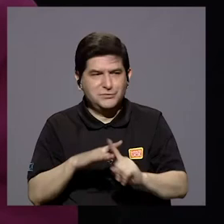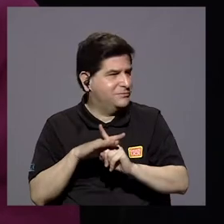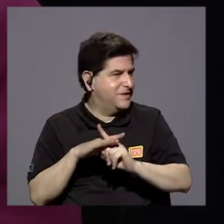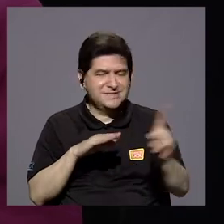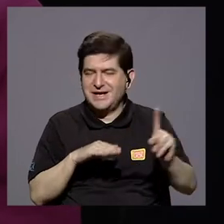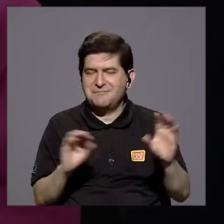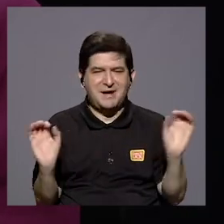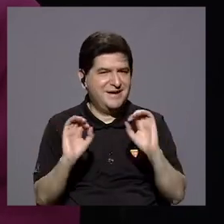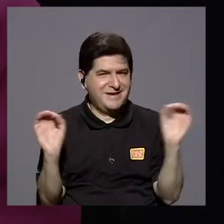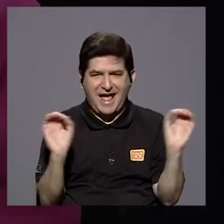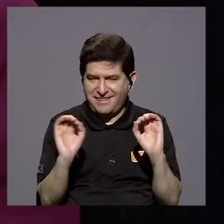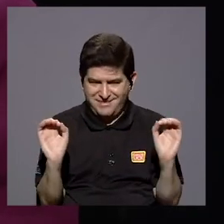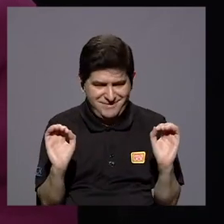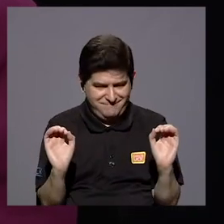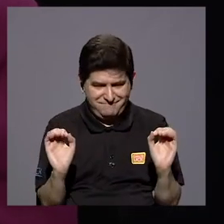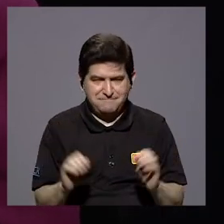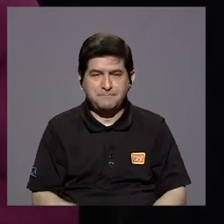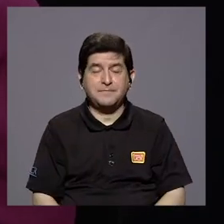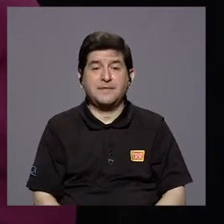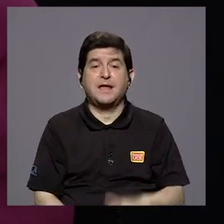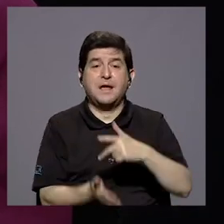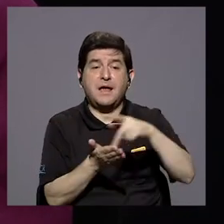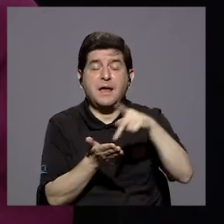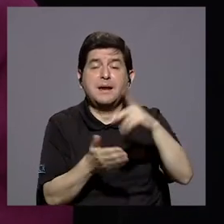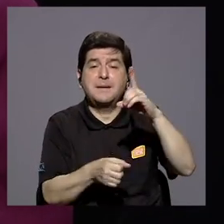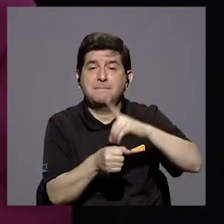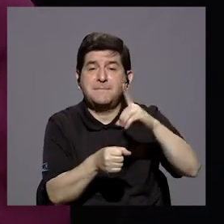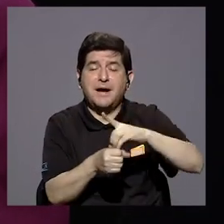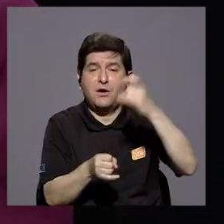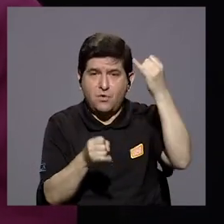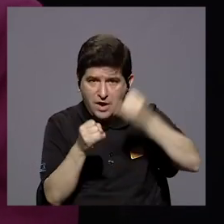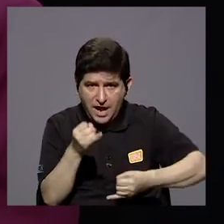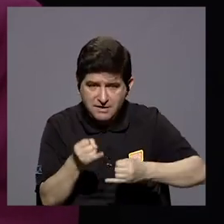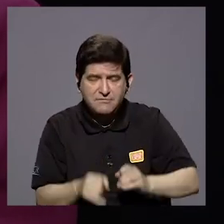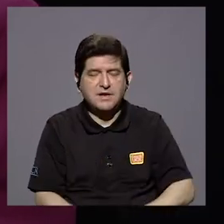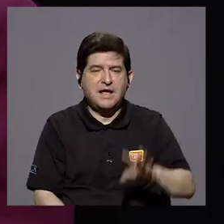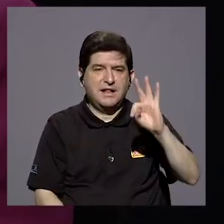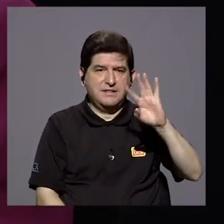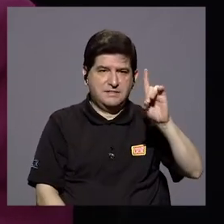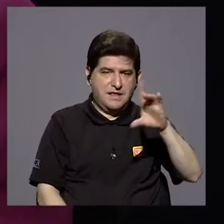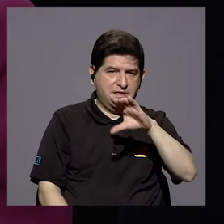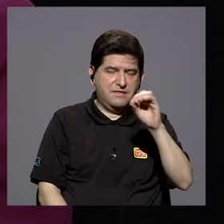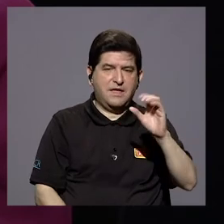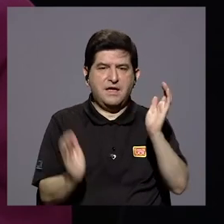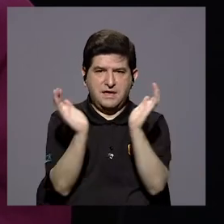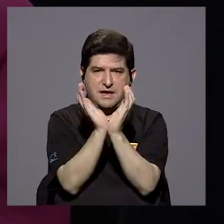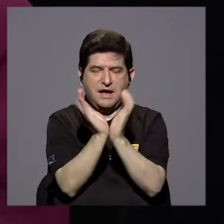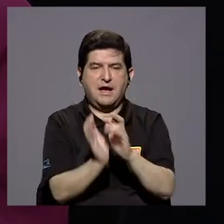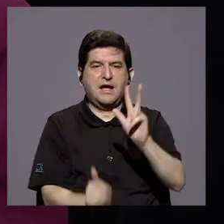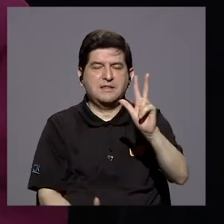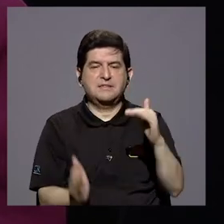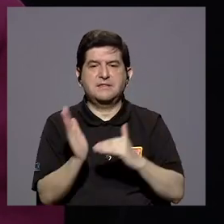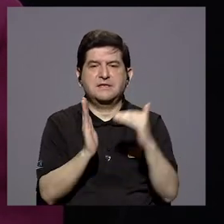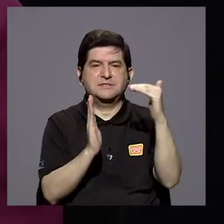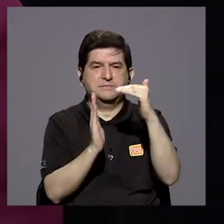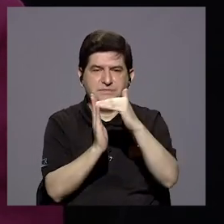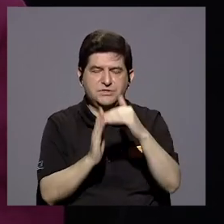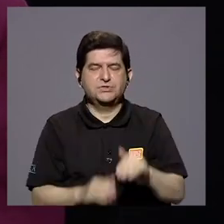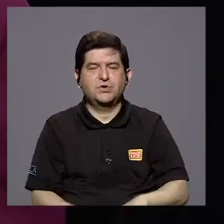nadie se gasta. Pero vea, el salario de los diputados queda, después de la tributación y la Caja del Seguro, queda